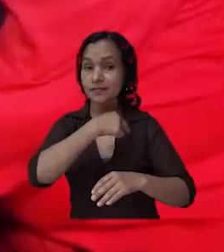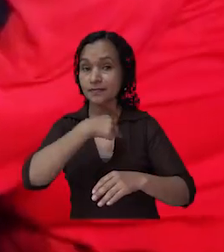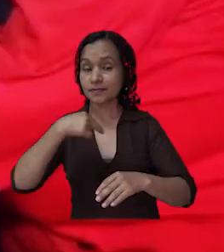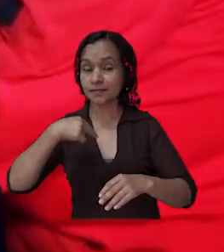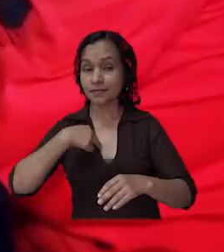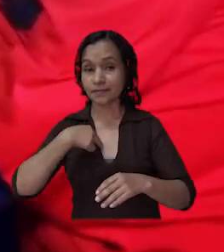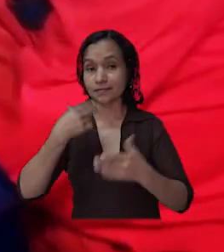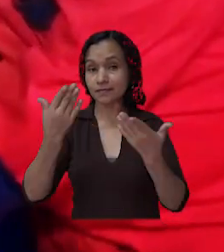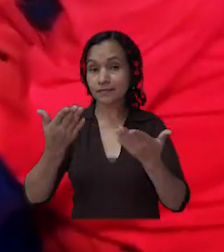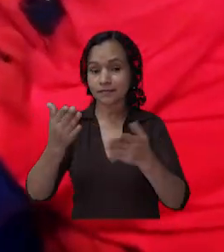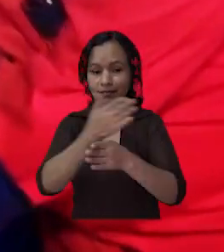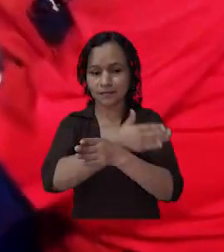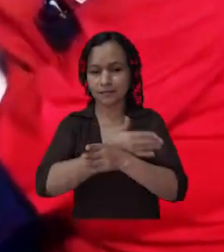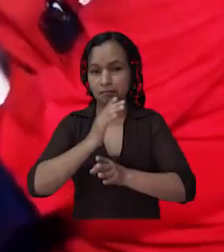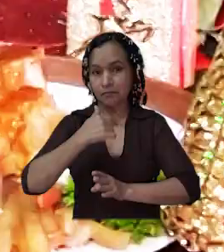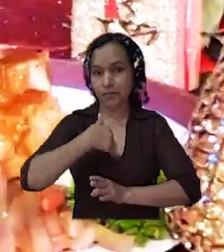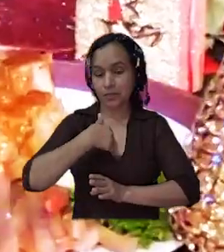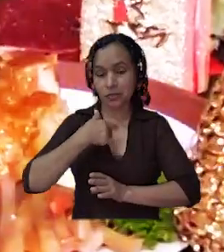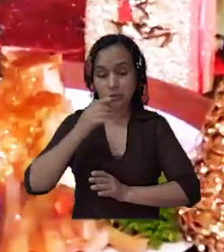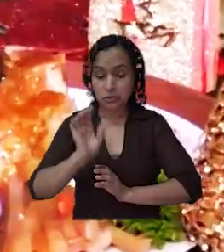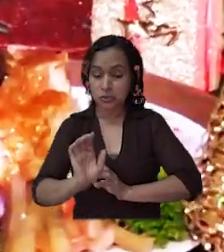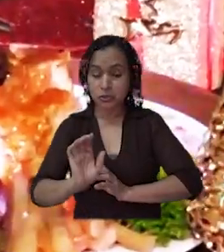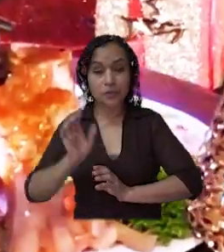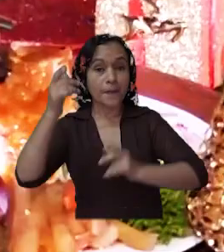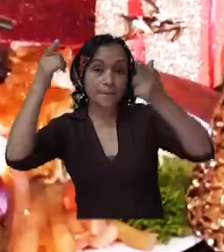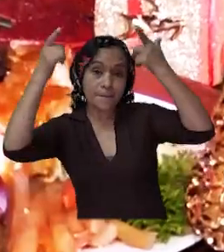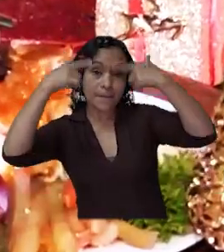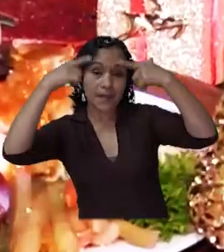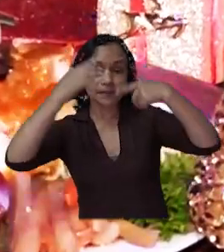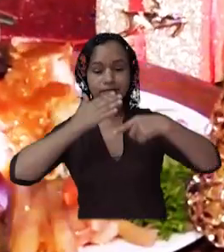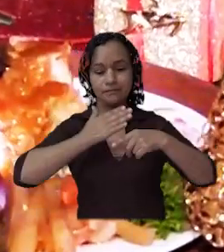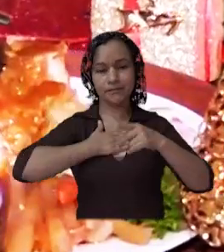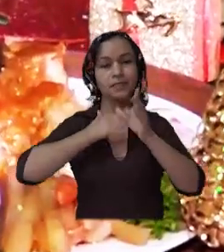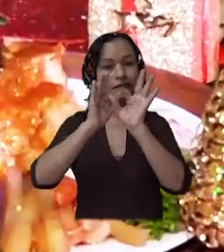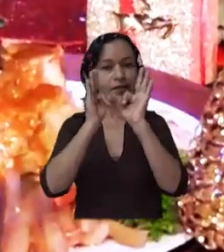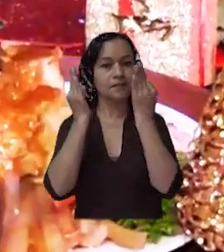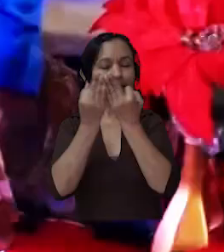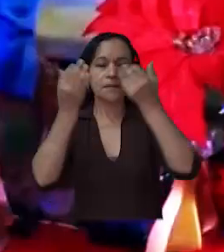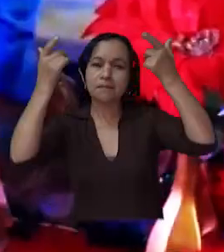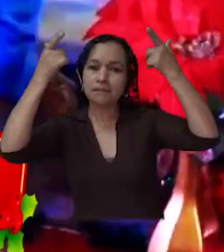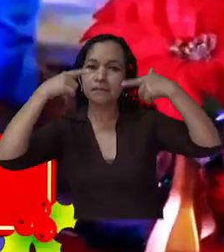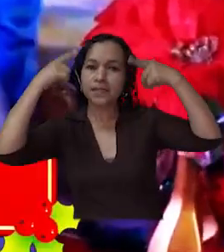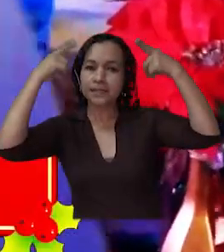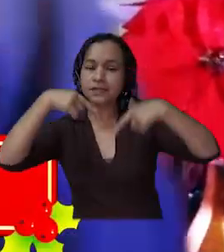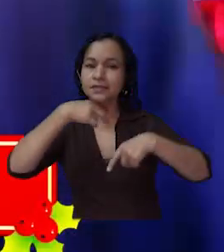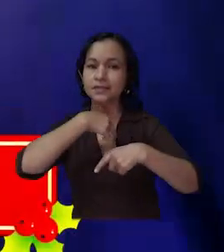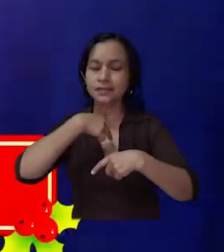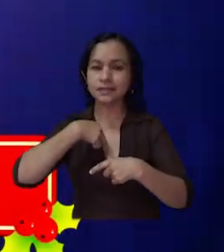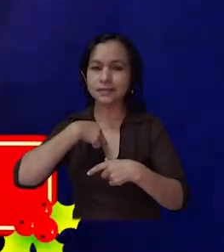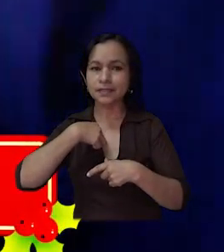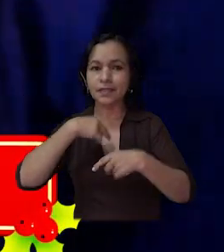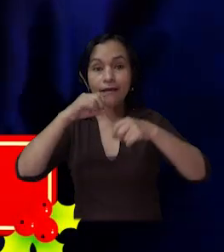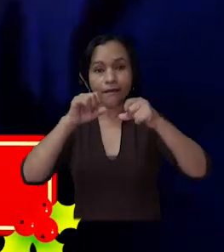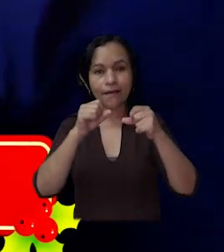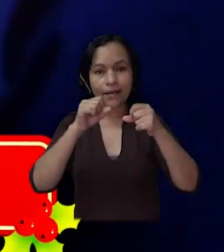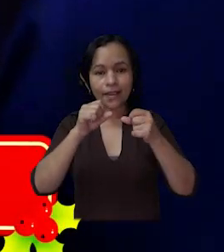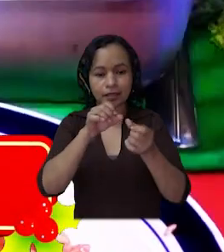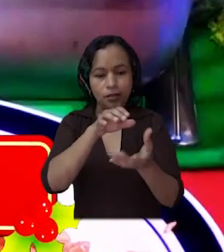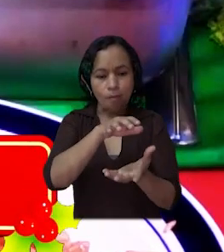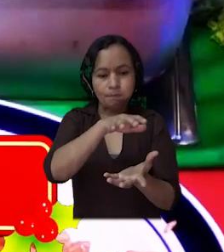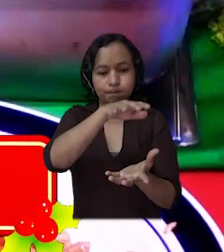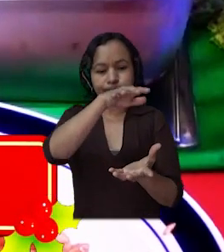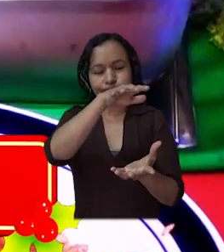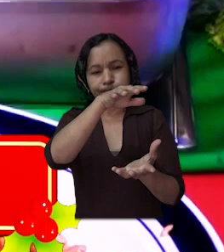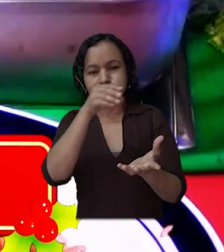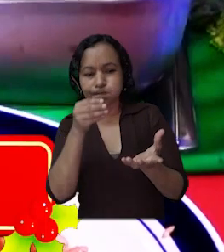yo creo que desde que yo estaba pequeño en la ciudad de Masaya, que mi familia de Masaya, hacíamos la famosa gallina henchida.